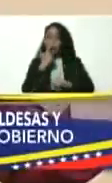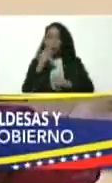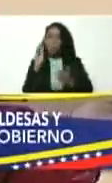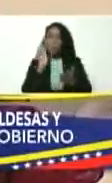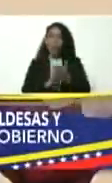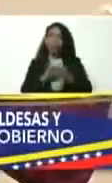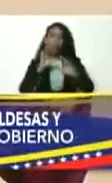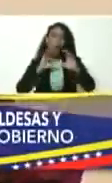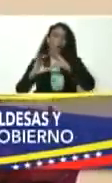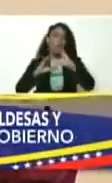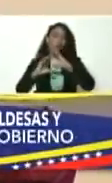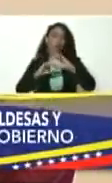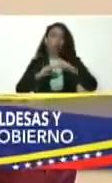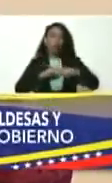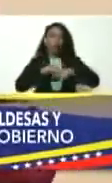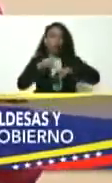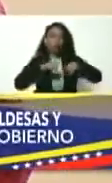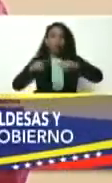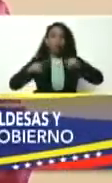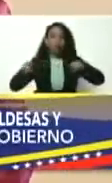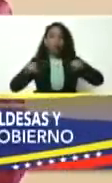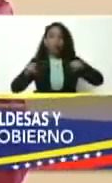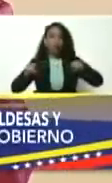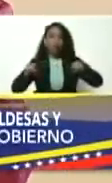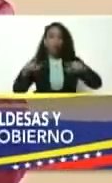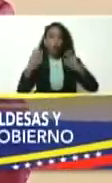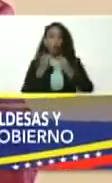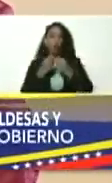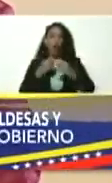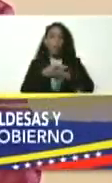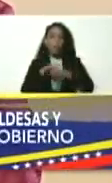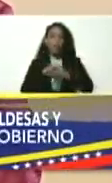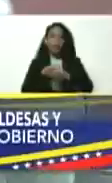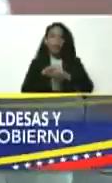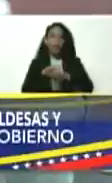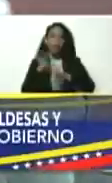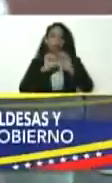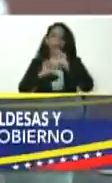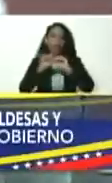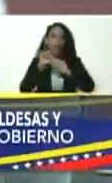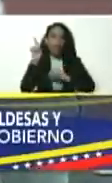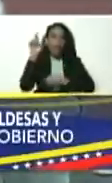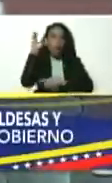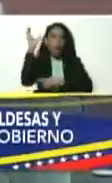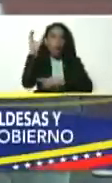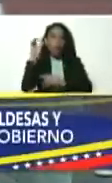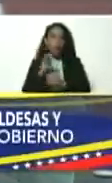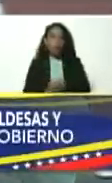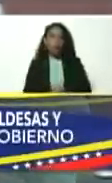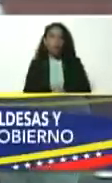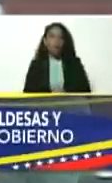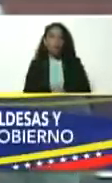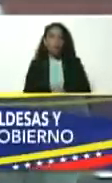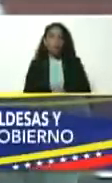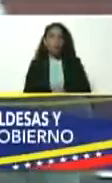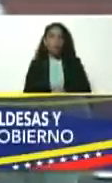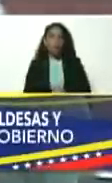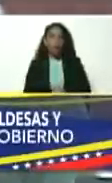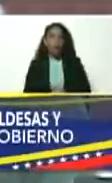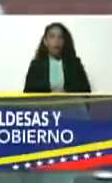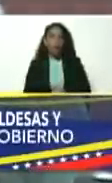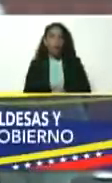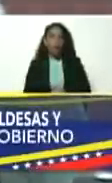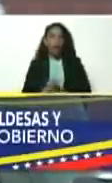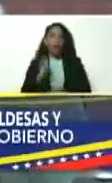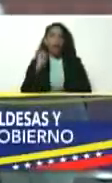comunicaciones y coordinación con el ministro de defensa de colombia doctor velázquez iván